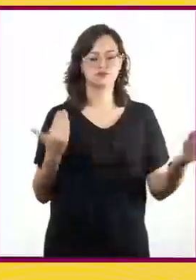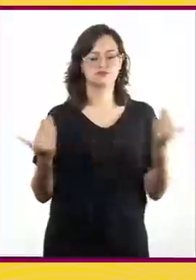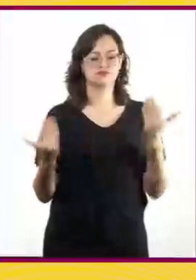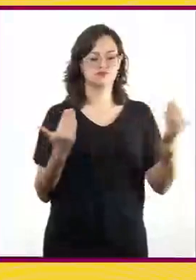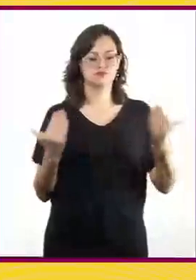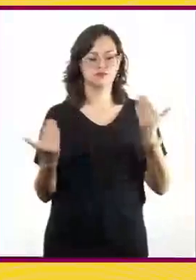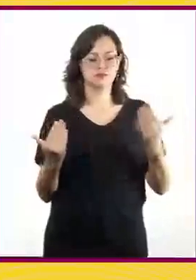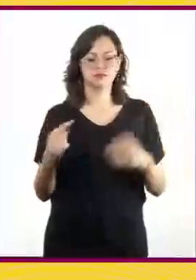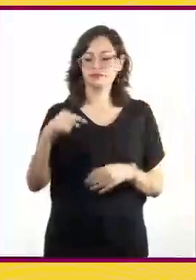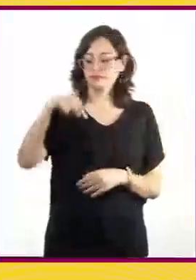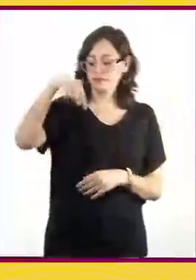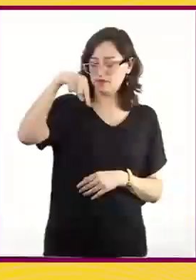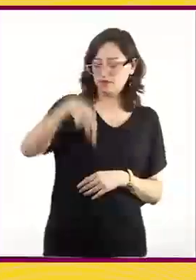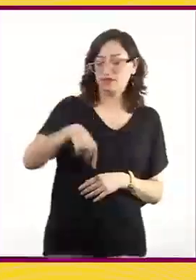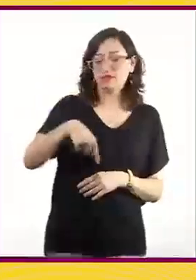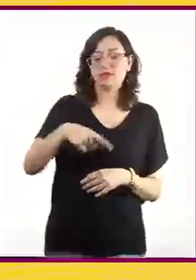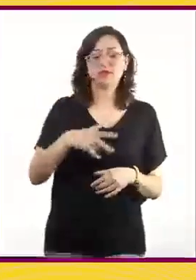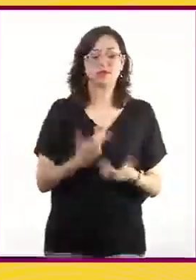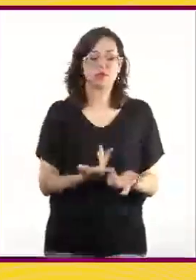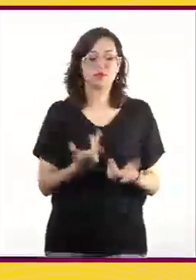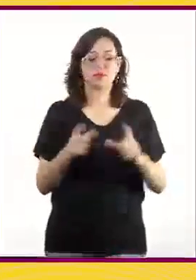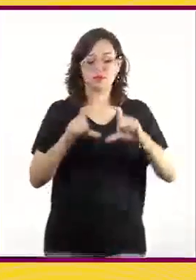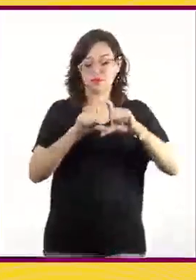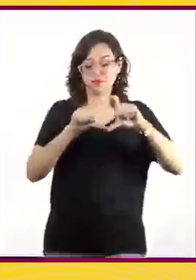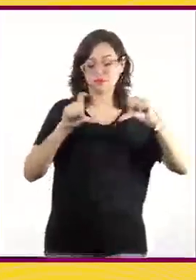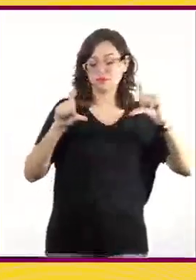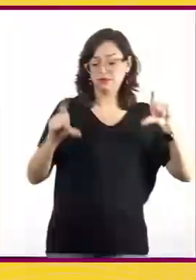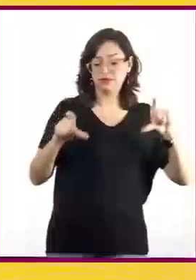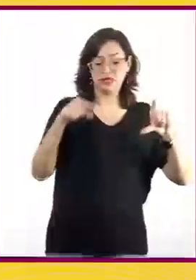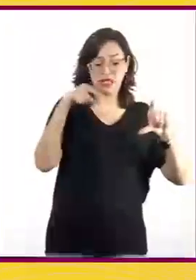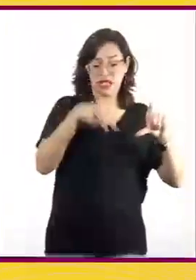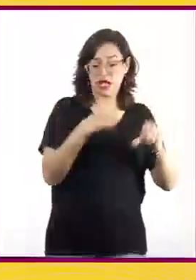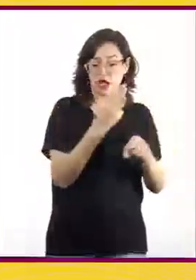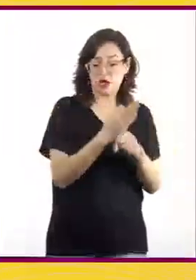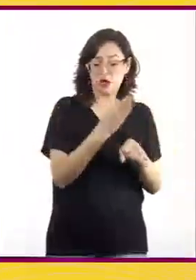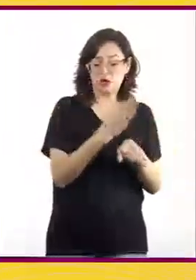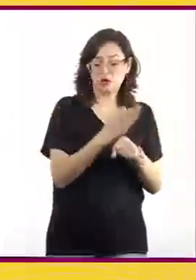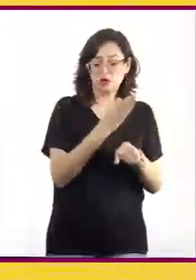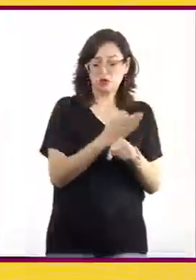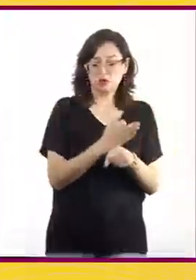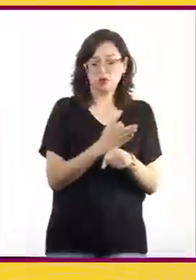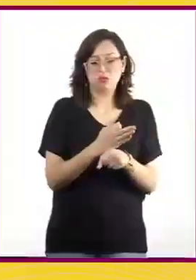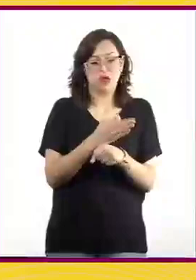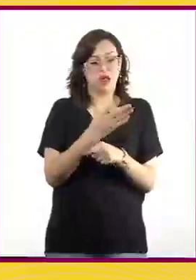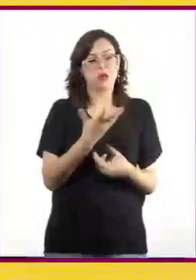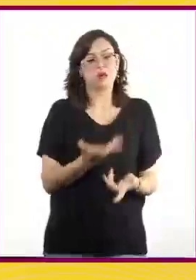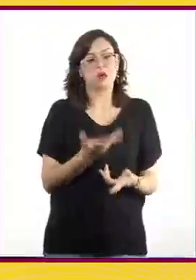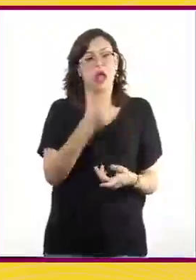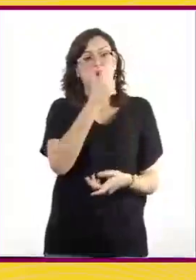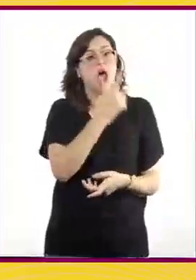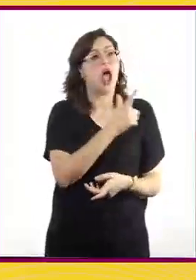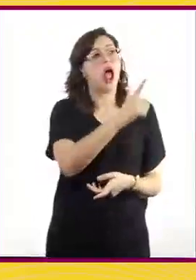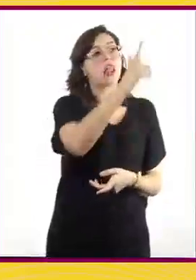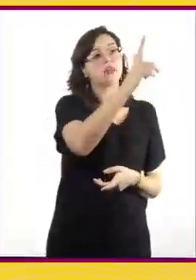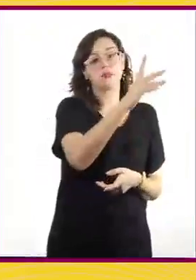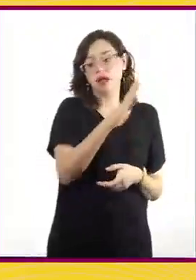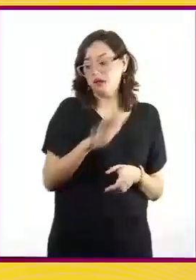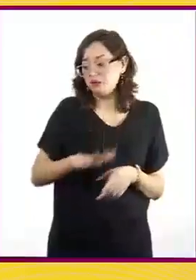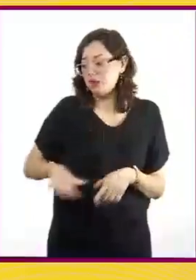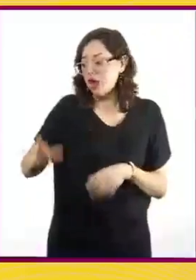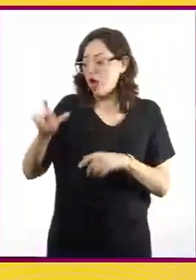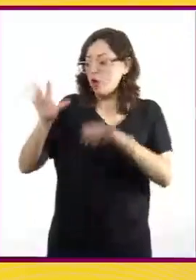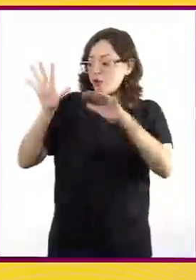Comparación. Aquí, el poeta compara el verso estimando que en esos momentos le cae tan bien al alma como bien lo hace el rocío al